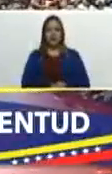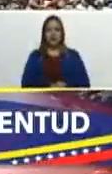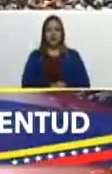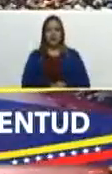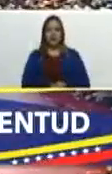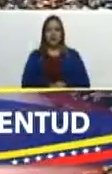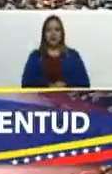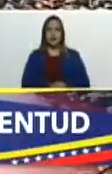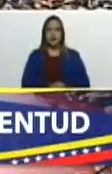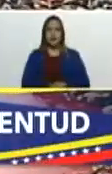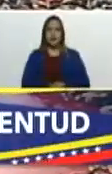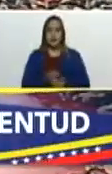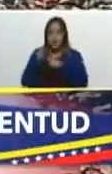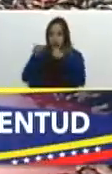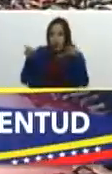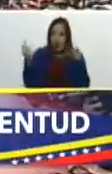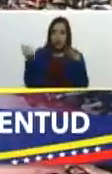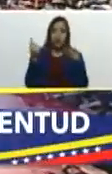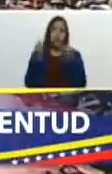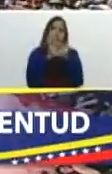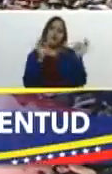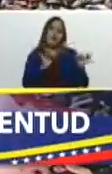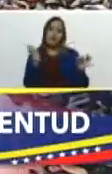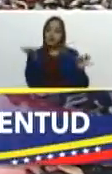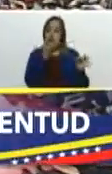que se dan cuenta, es la única forma, muchachos.